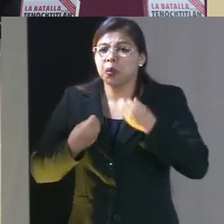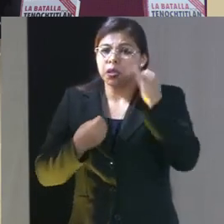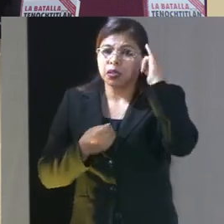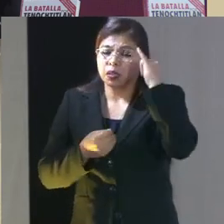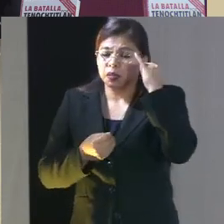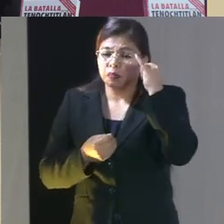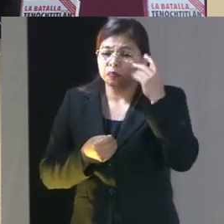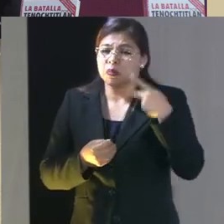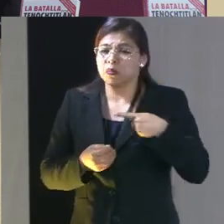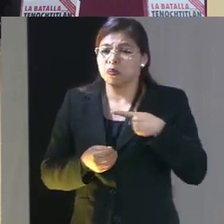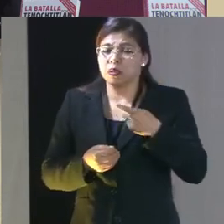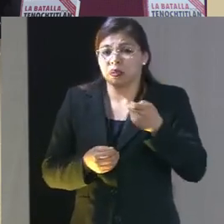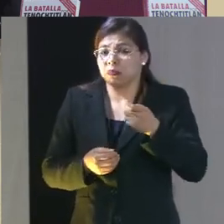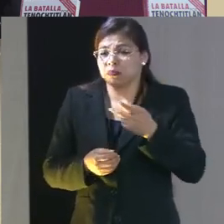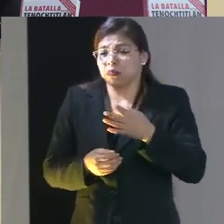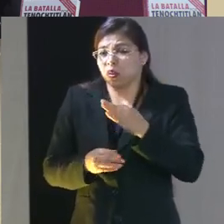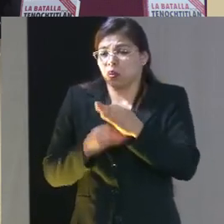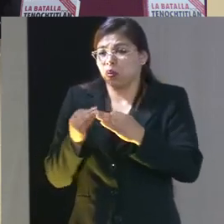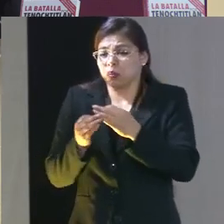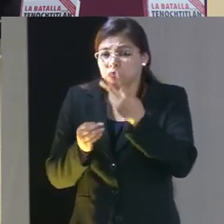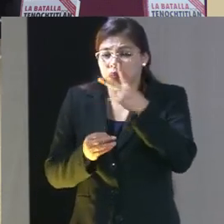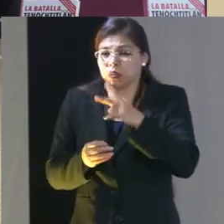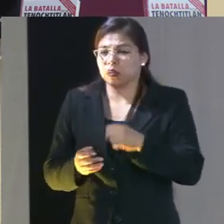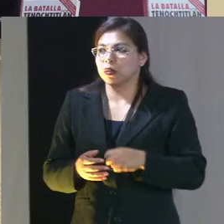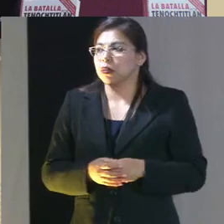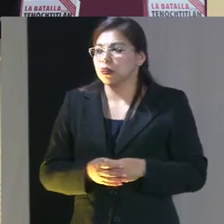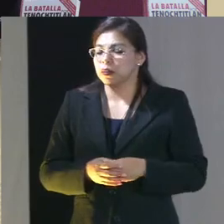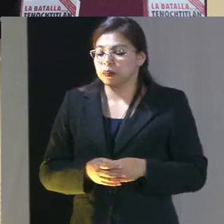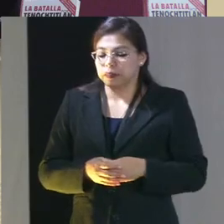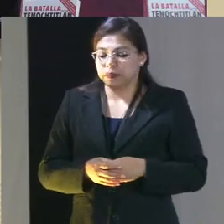general en México.